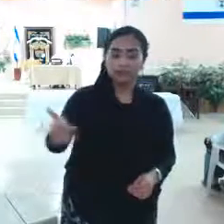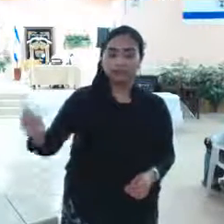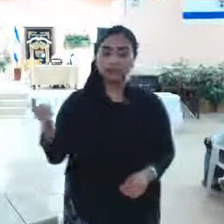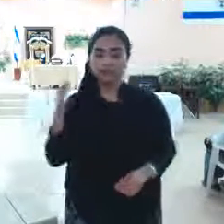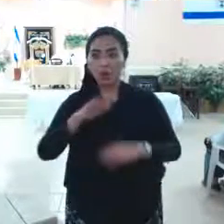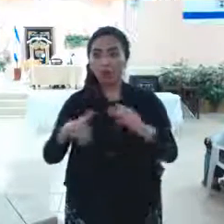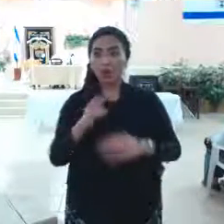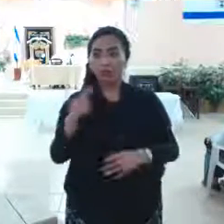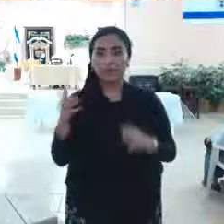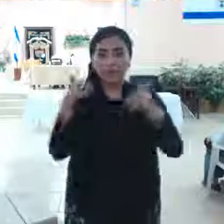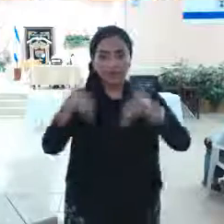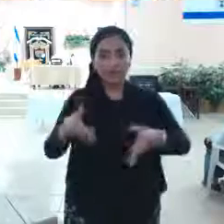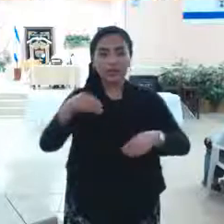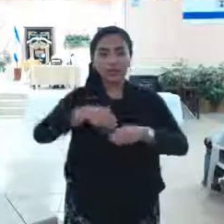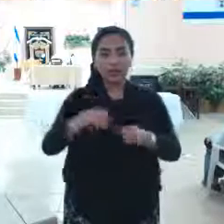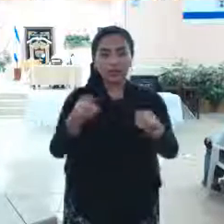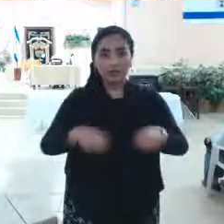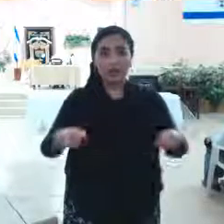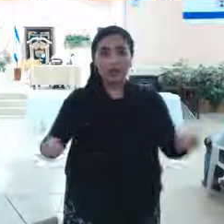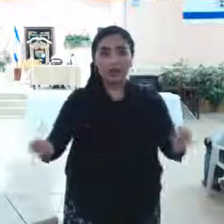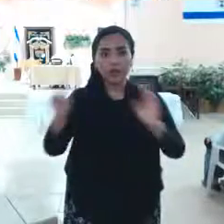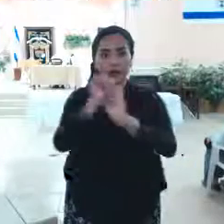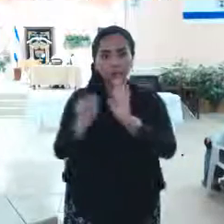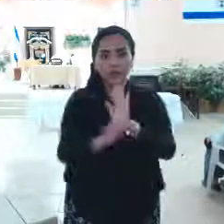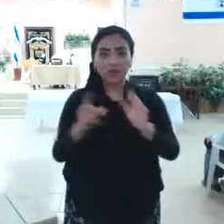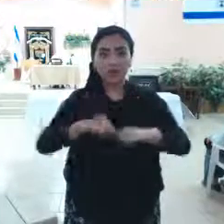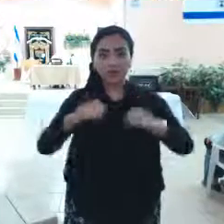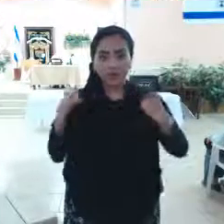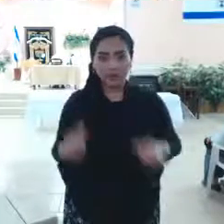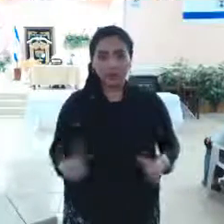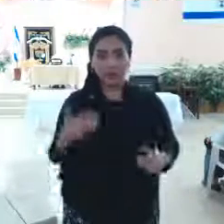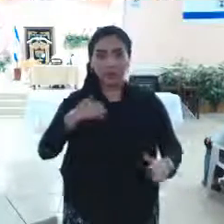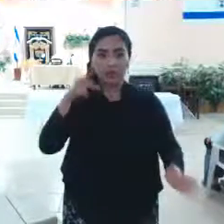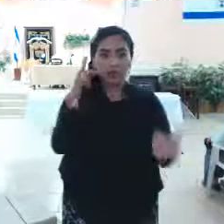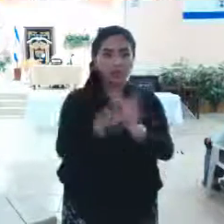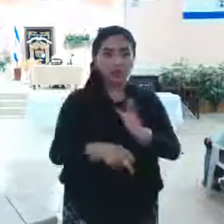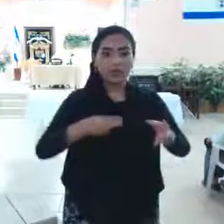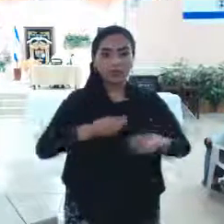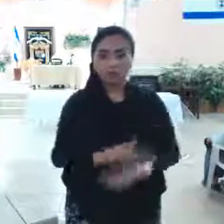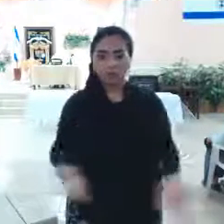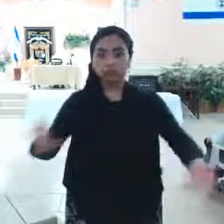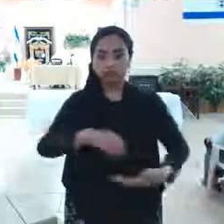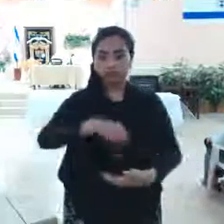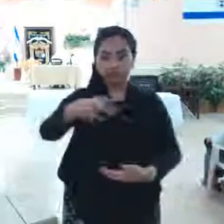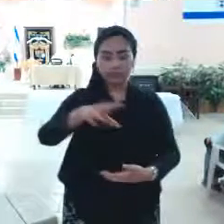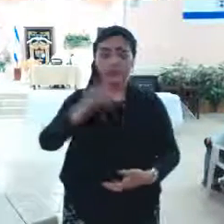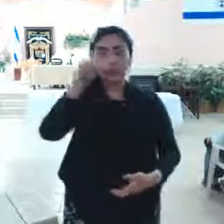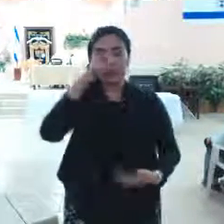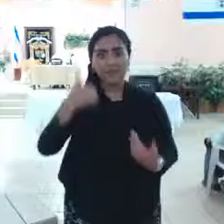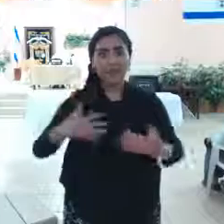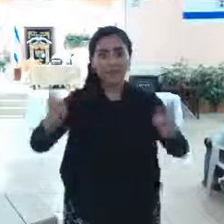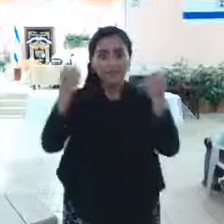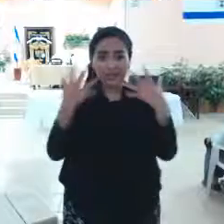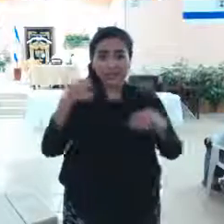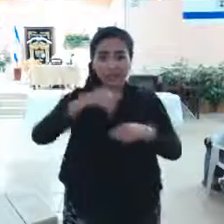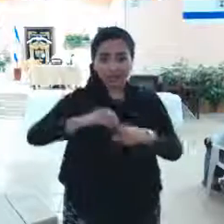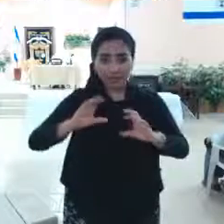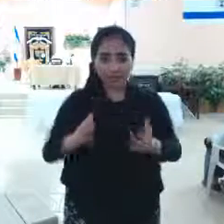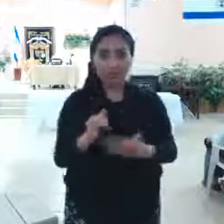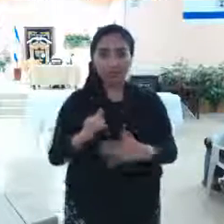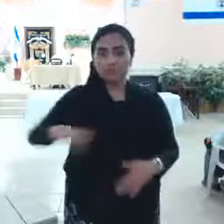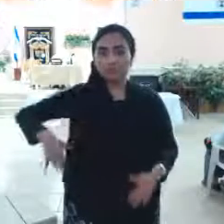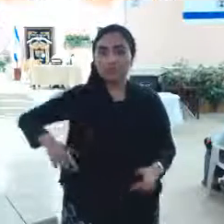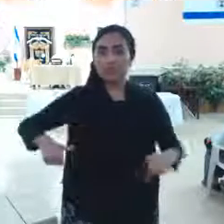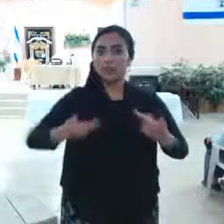la Torah de Moshe, varón de Elohim, y los Juanín esparcían la sangre que recibían de manos de los levitas, porque había muchos en la congregación que no